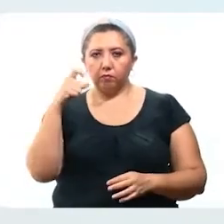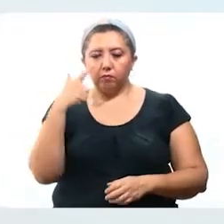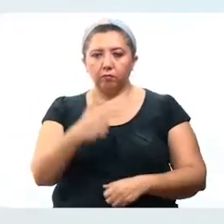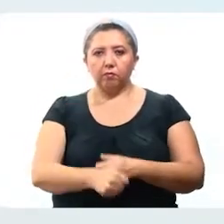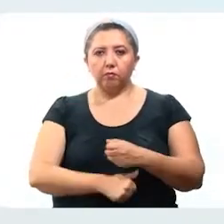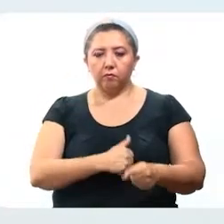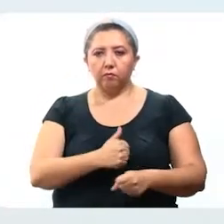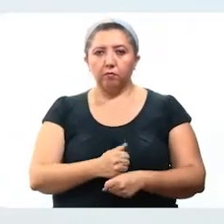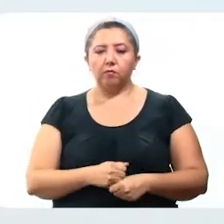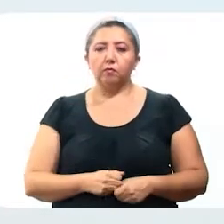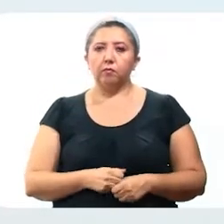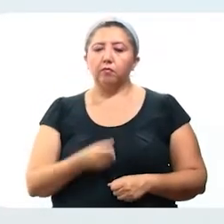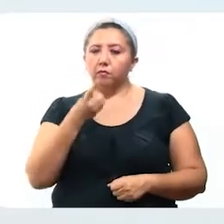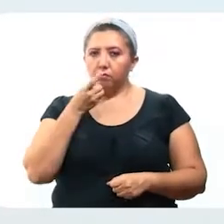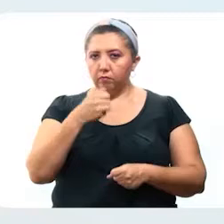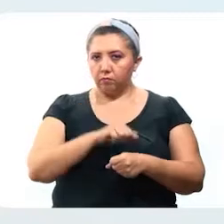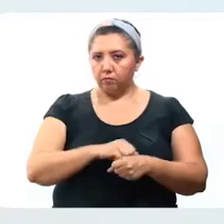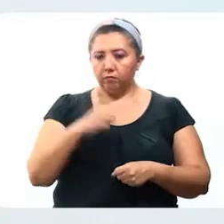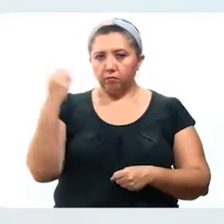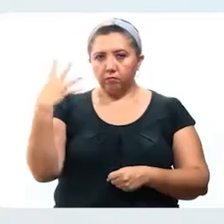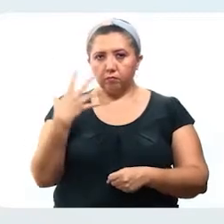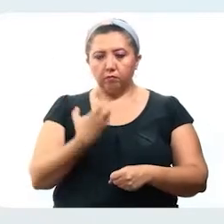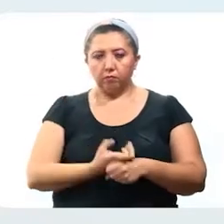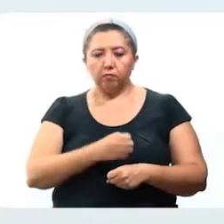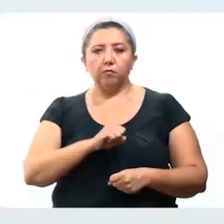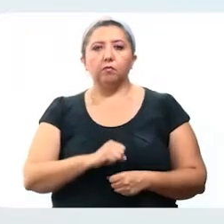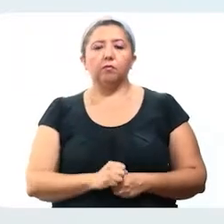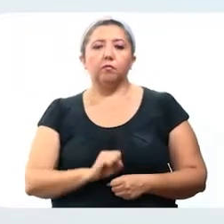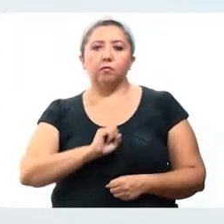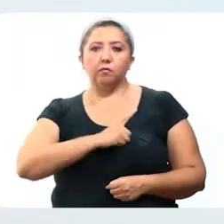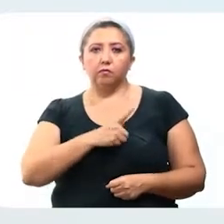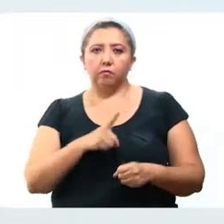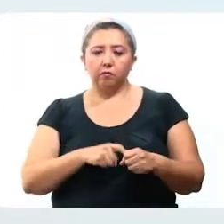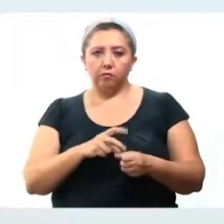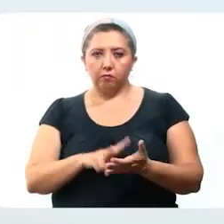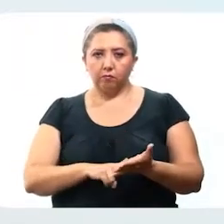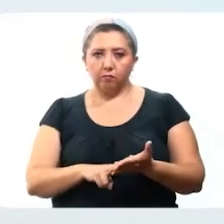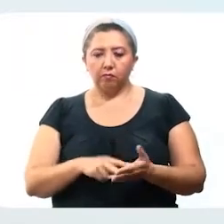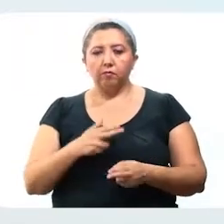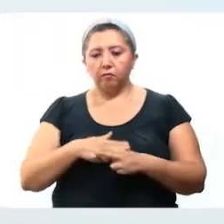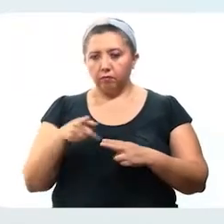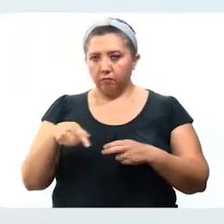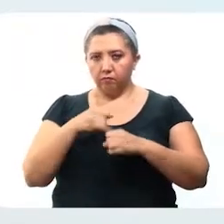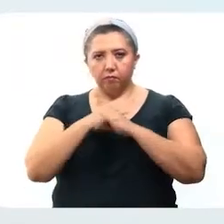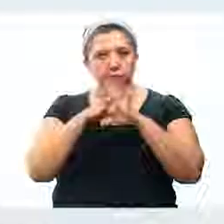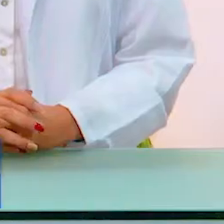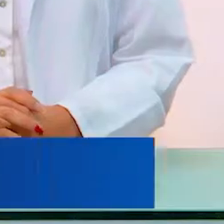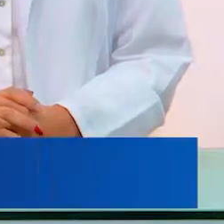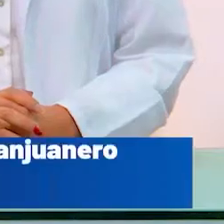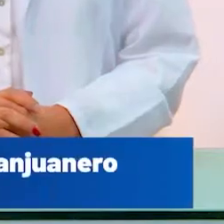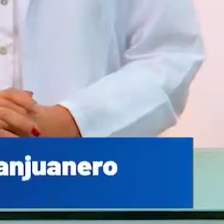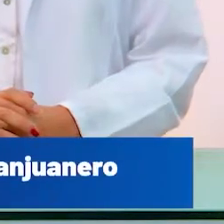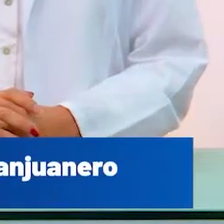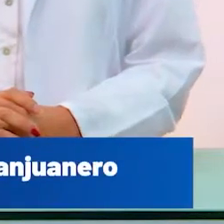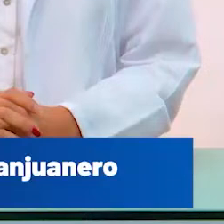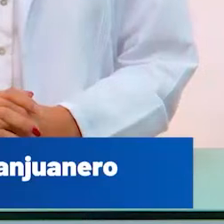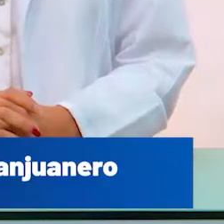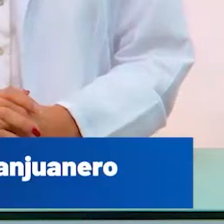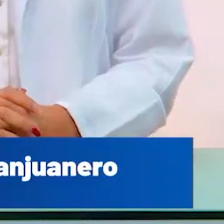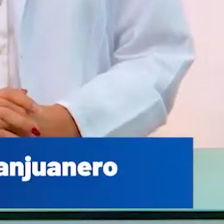a 107 años. Los indicadores del semáforo estatal de salud marcan color verde. Hasta aquí el reporte, doctora. Muchas gracias,